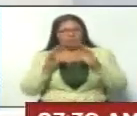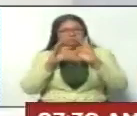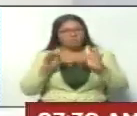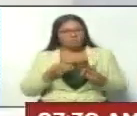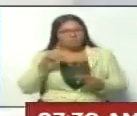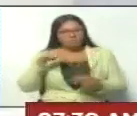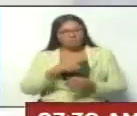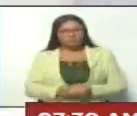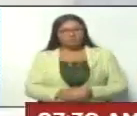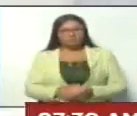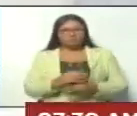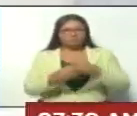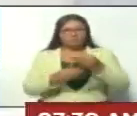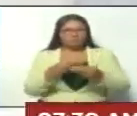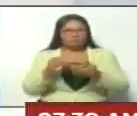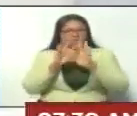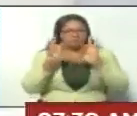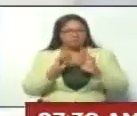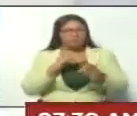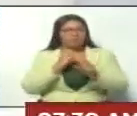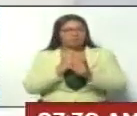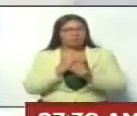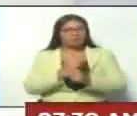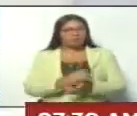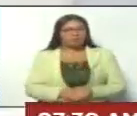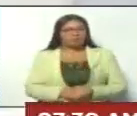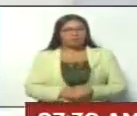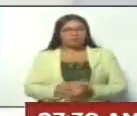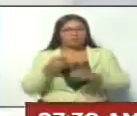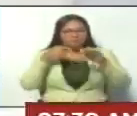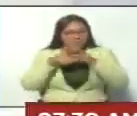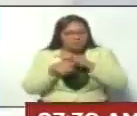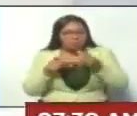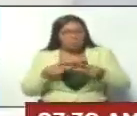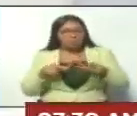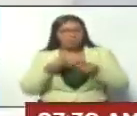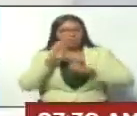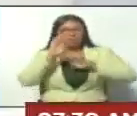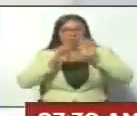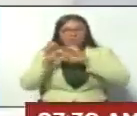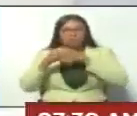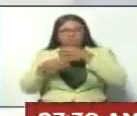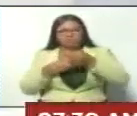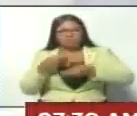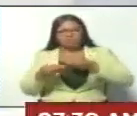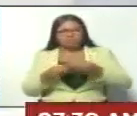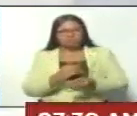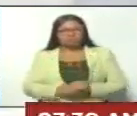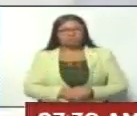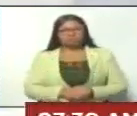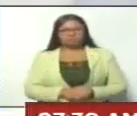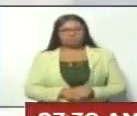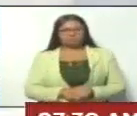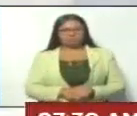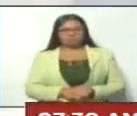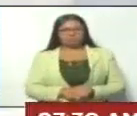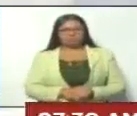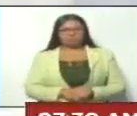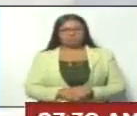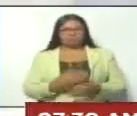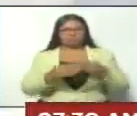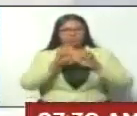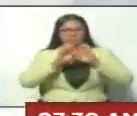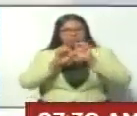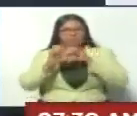Farías, creamos una metodología de trabajo. Entramos a los sitios, se hace el diagnóstico, y una vez que se hace el diagnóstico,